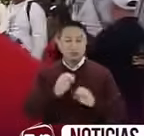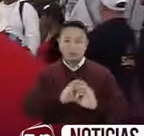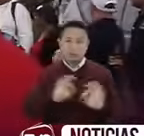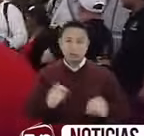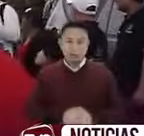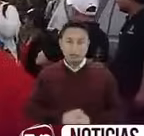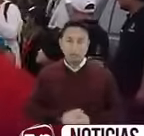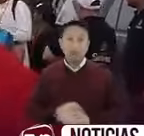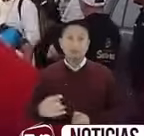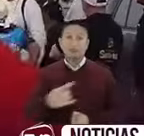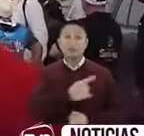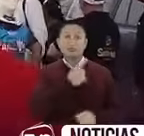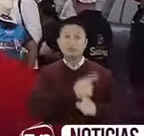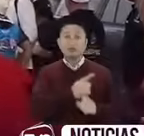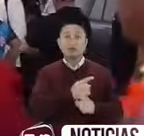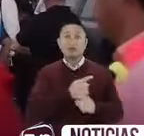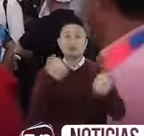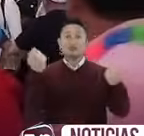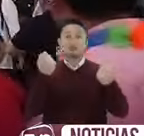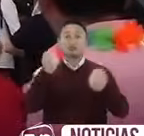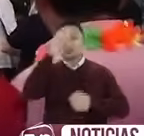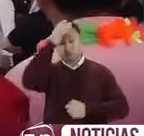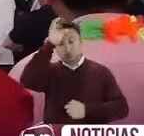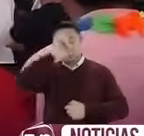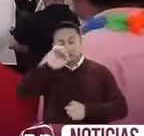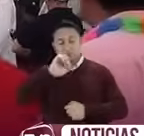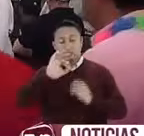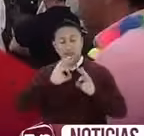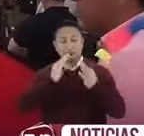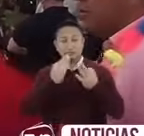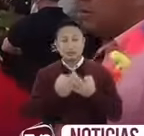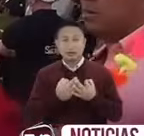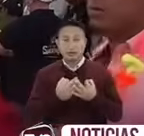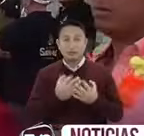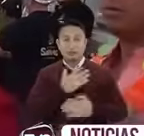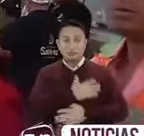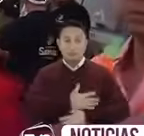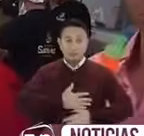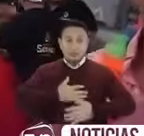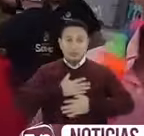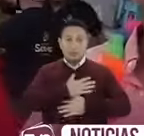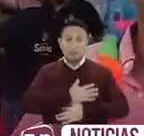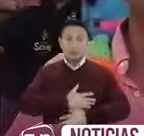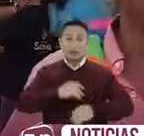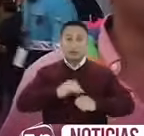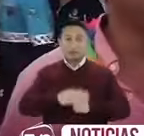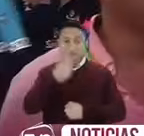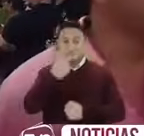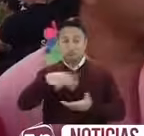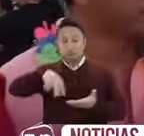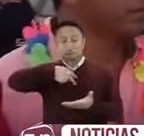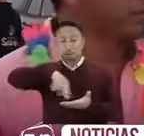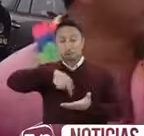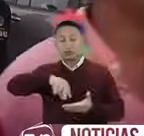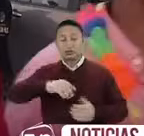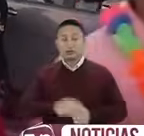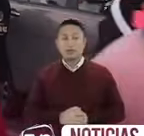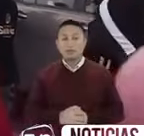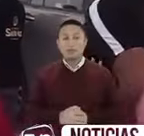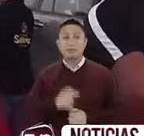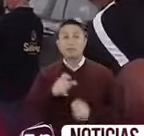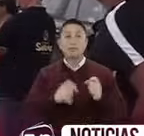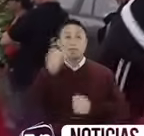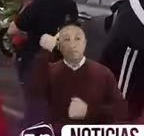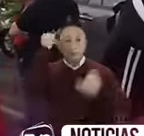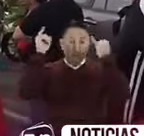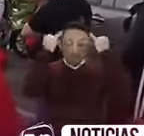para vivir una fiesta de cultura, una fiesta de familia, pudiendo observar bailes, observar la creatividad de los